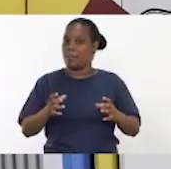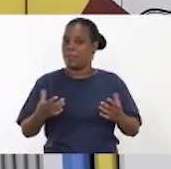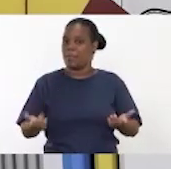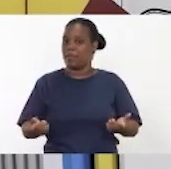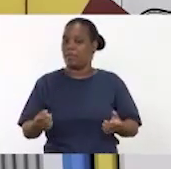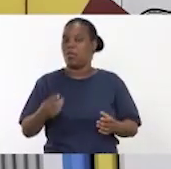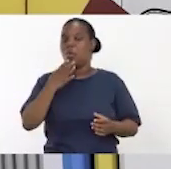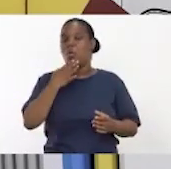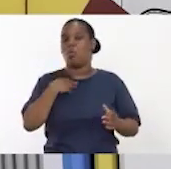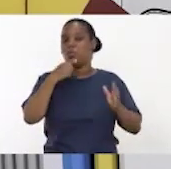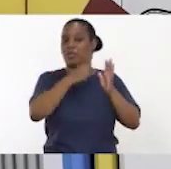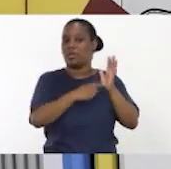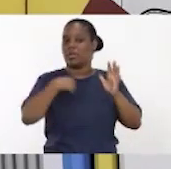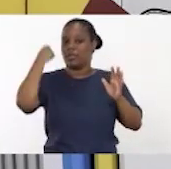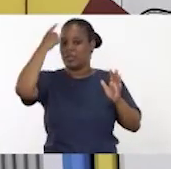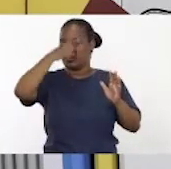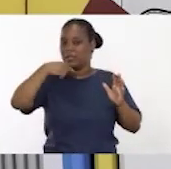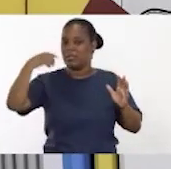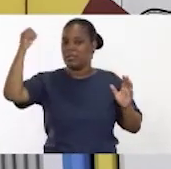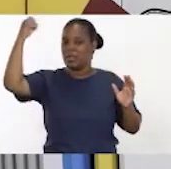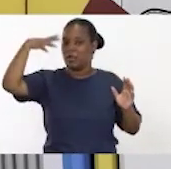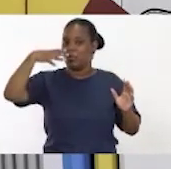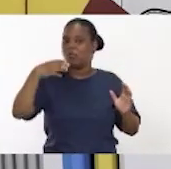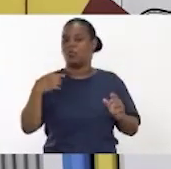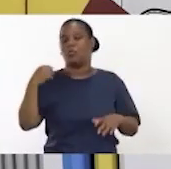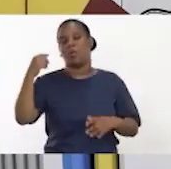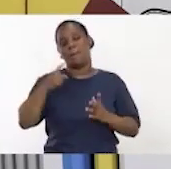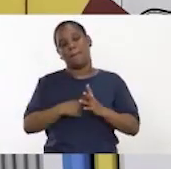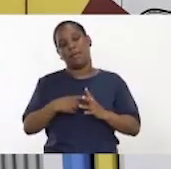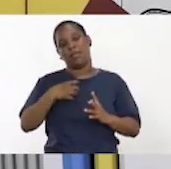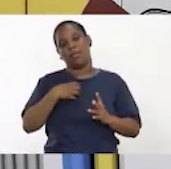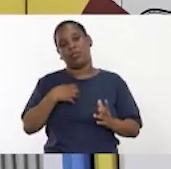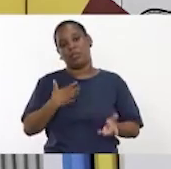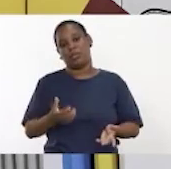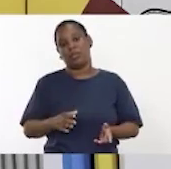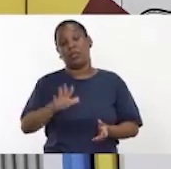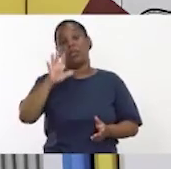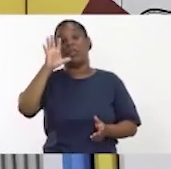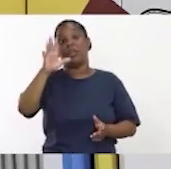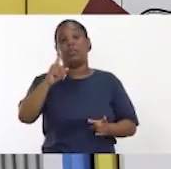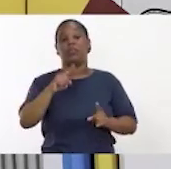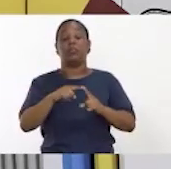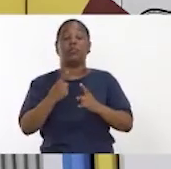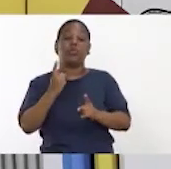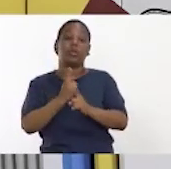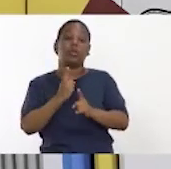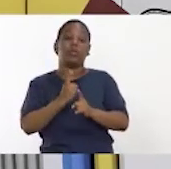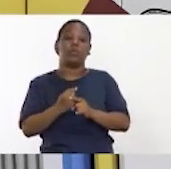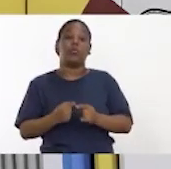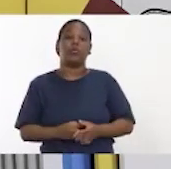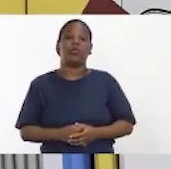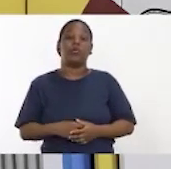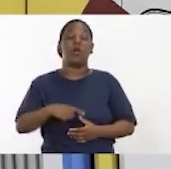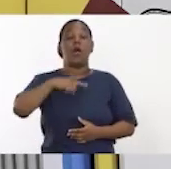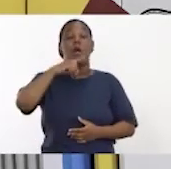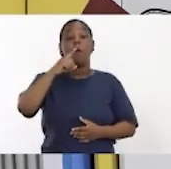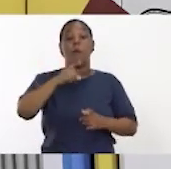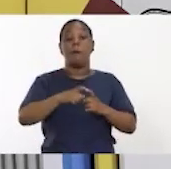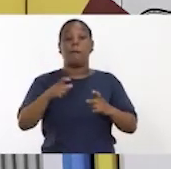cómo se caracteriza la luz, para que lo tengan. Quinto por